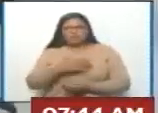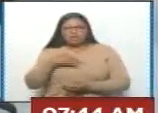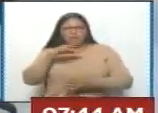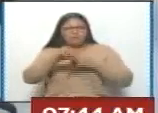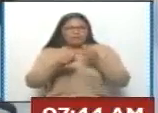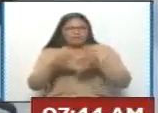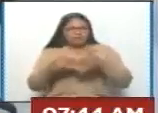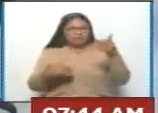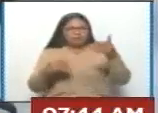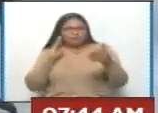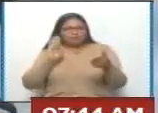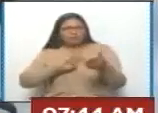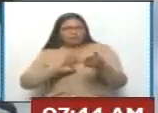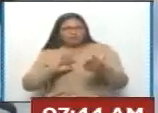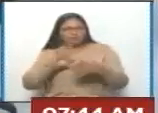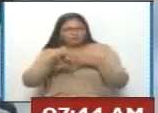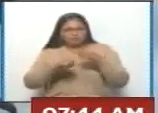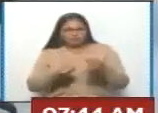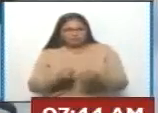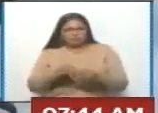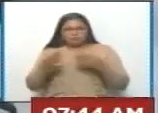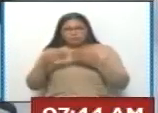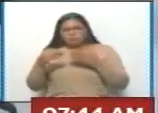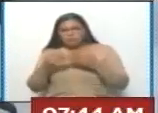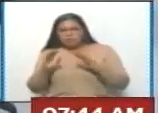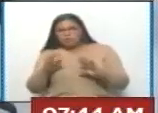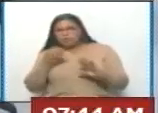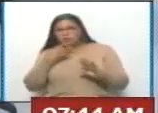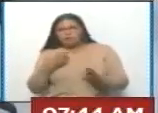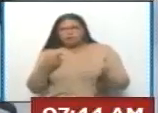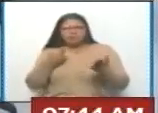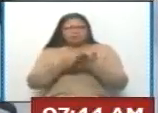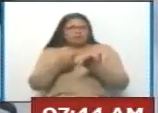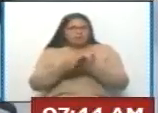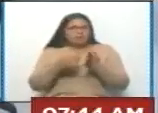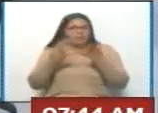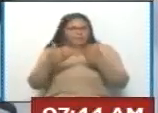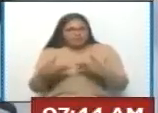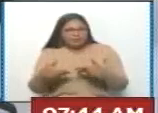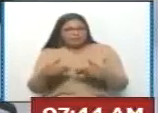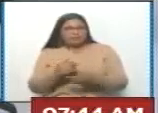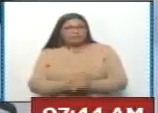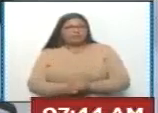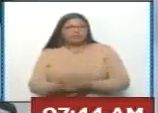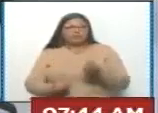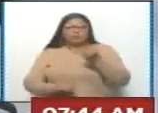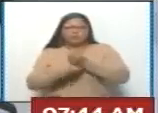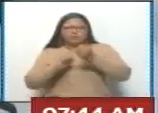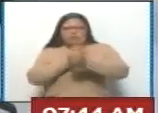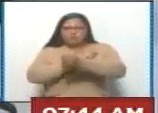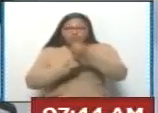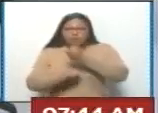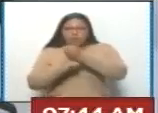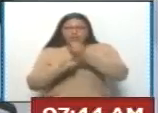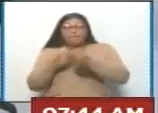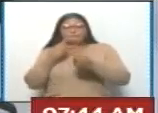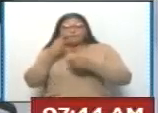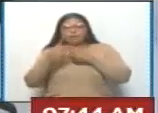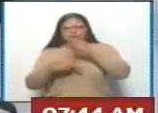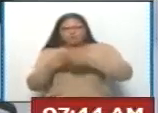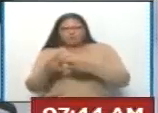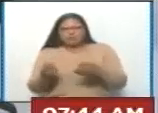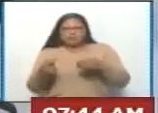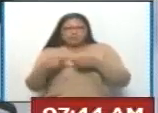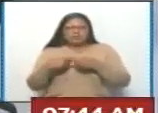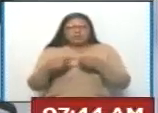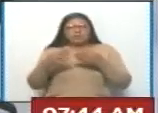títulos, la compra y con esas divisas se invierte en la empresa, potencia la producción y también inyecta divisas en la economía, lo